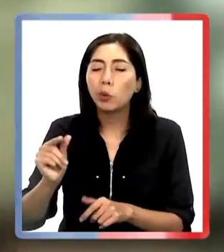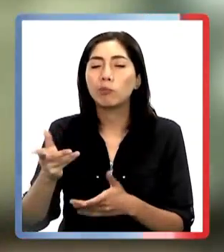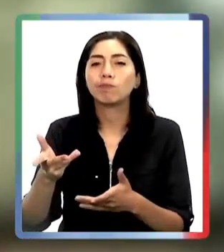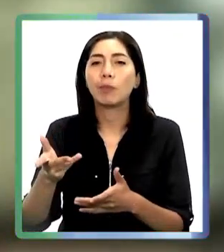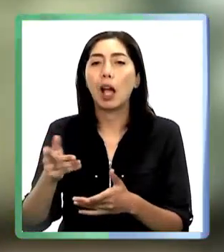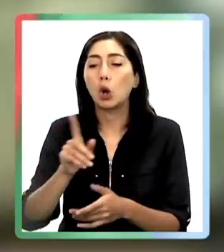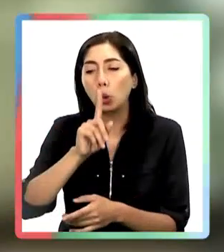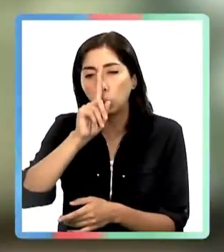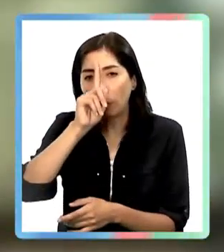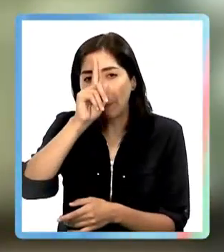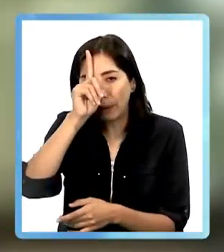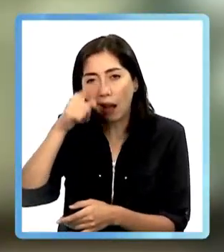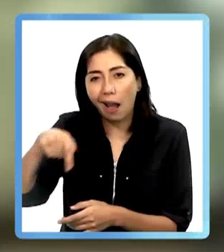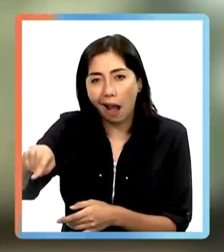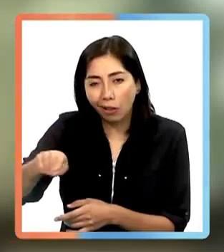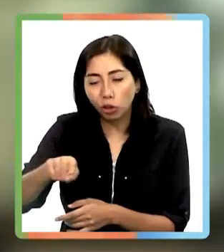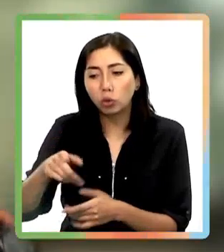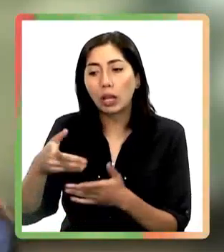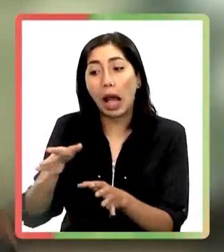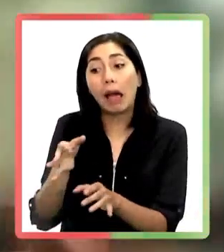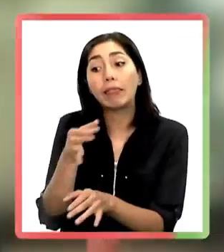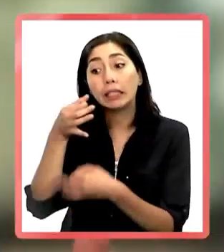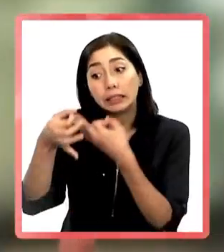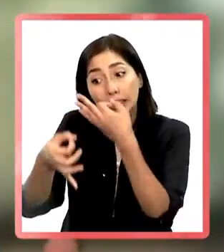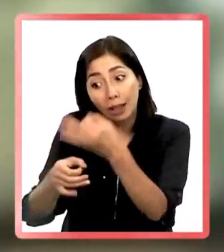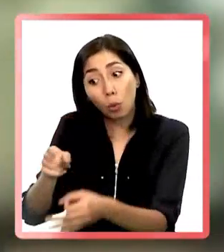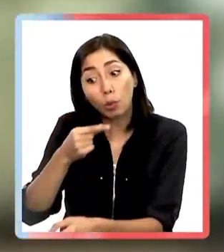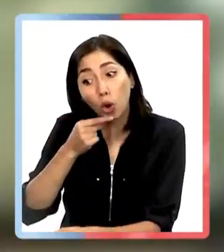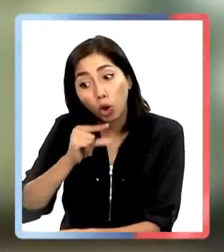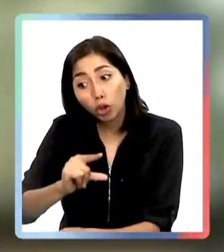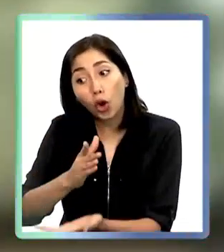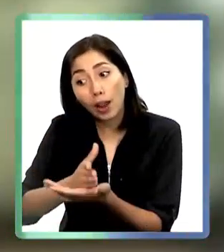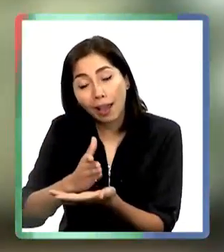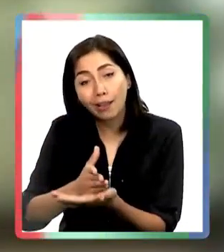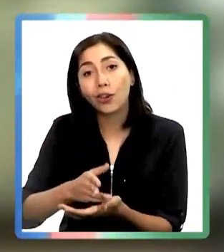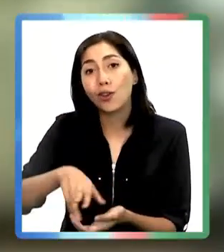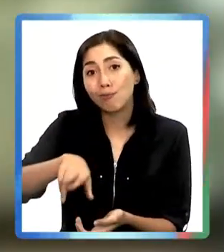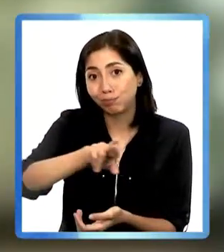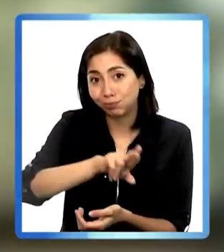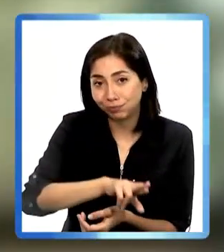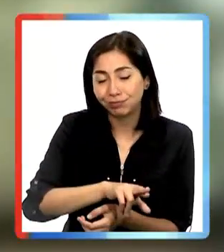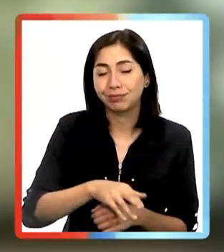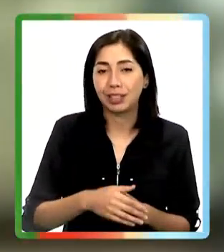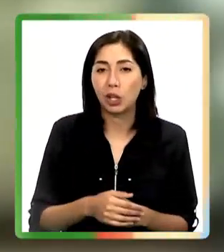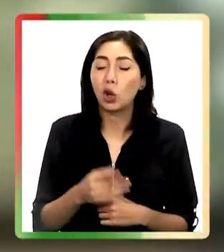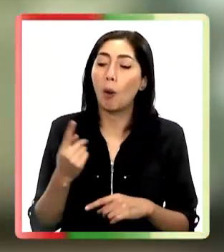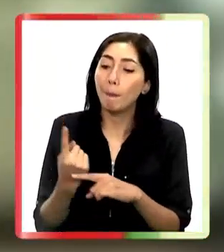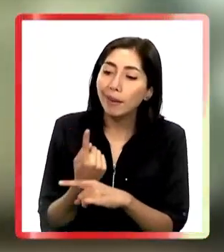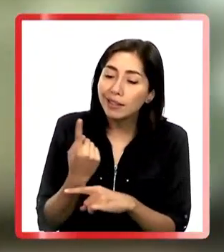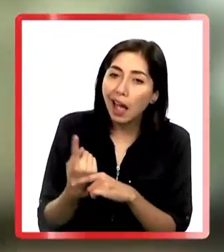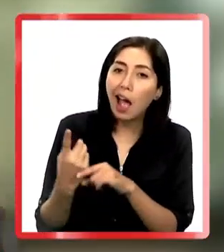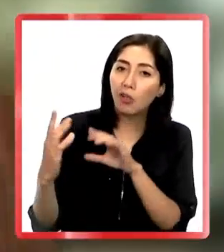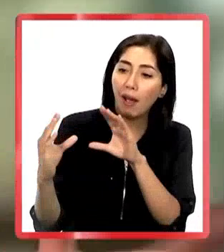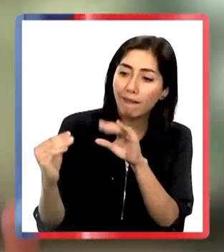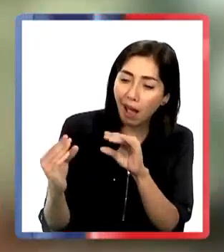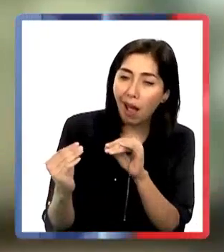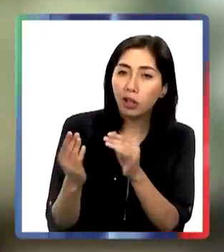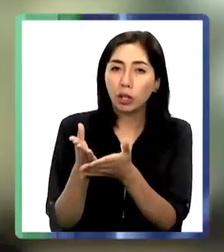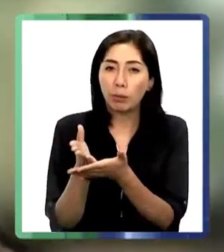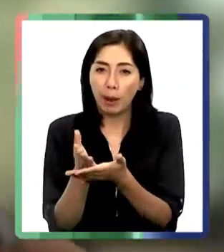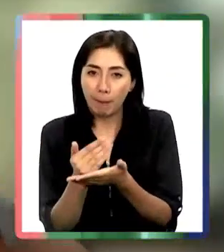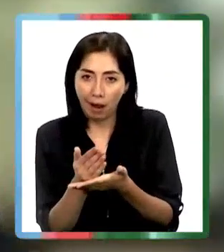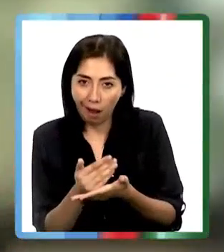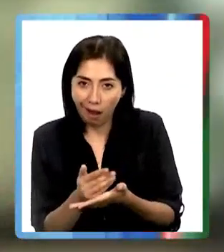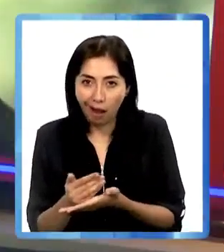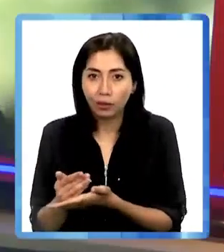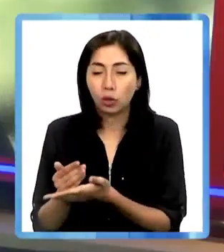haciéndoles el hábito, ¿no? Vayamos haciéndoles la idea del retorno a clase, conversándolo con